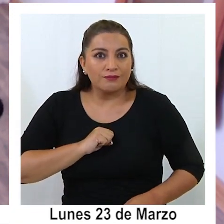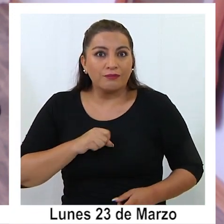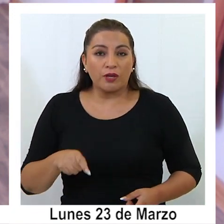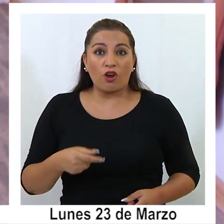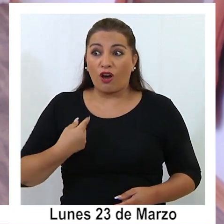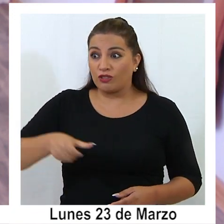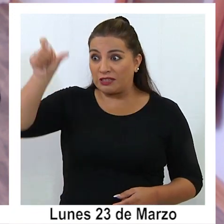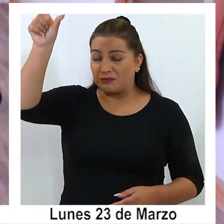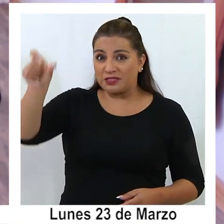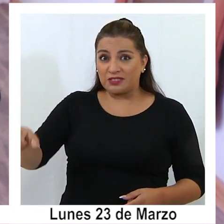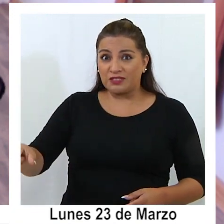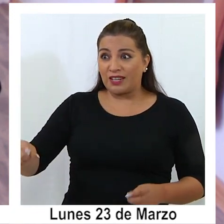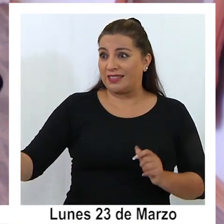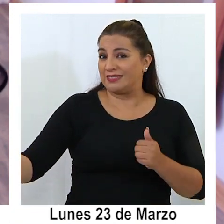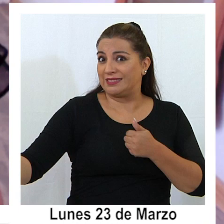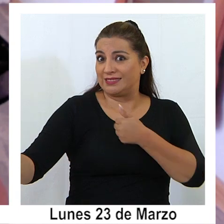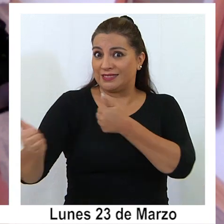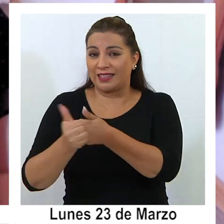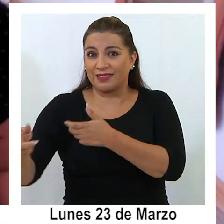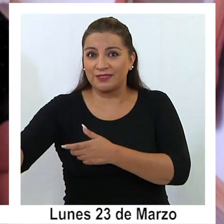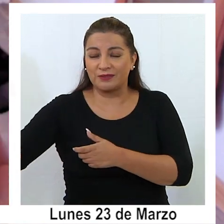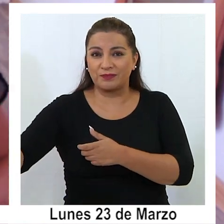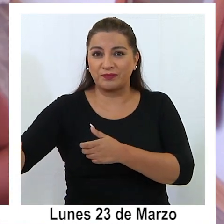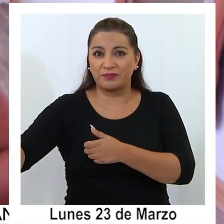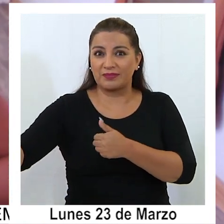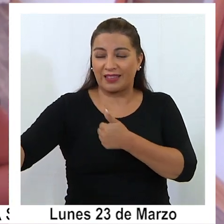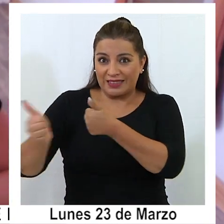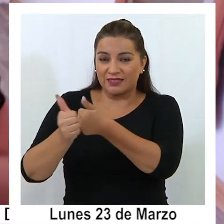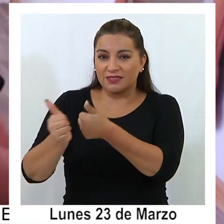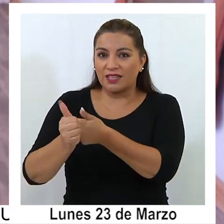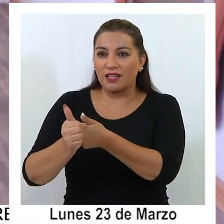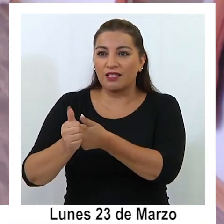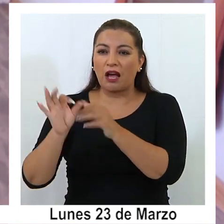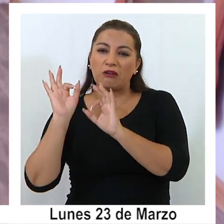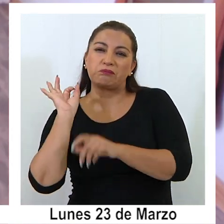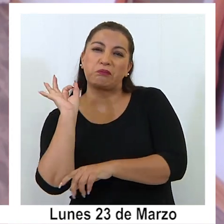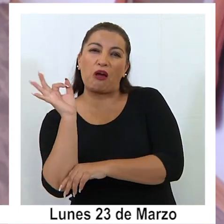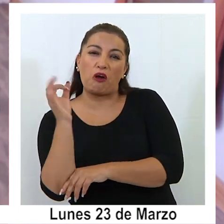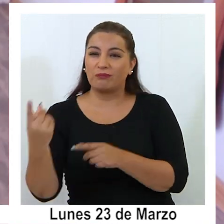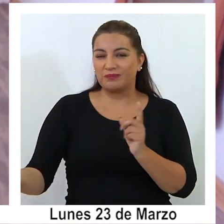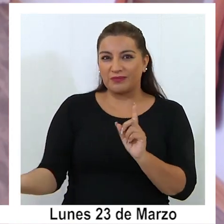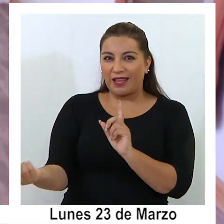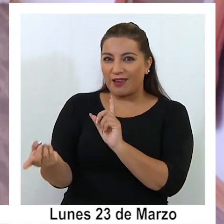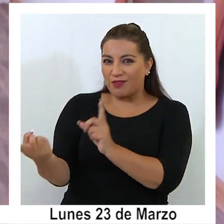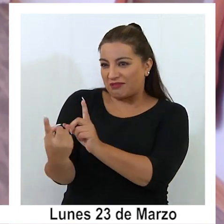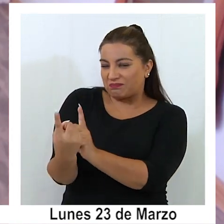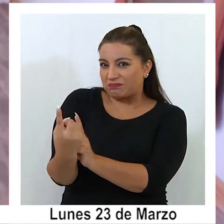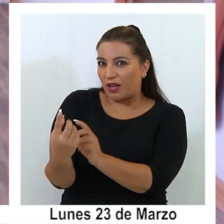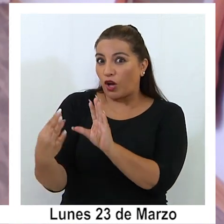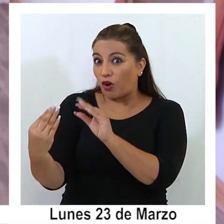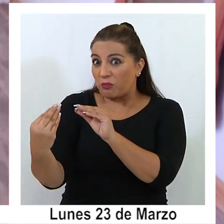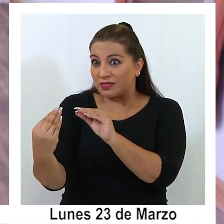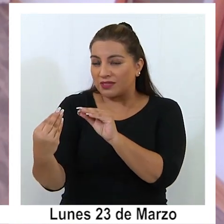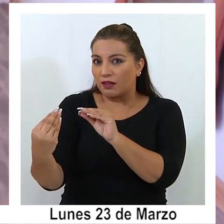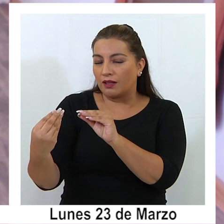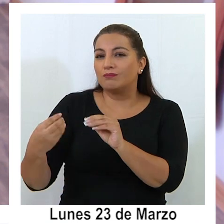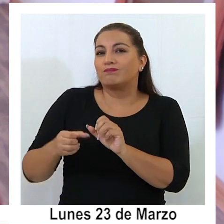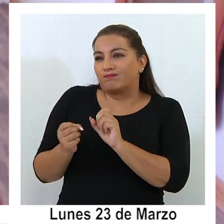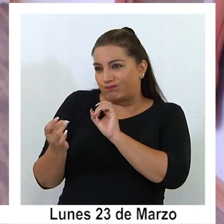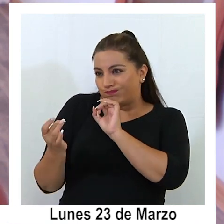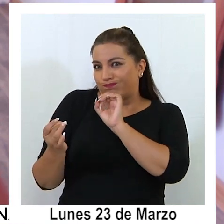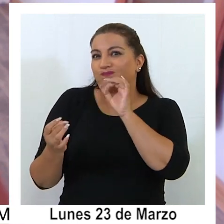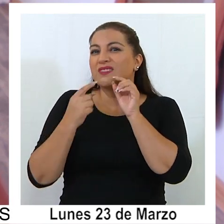perfectamente contagiar a todas las personas con las que finalmente se reúnan o conversen. Entonces, teniendo esto más o menos claro,